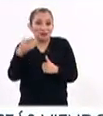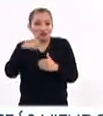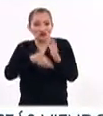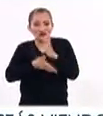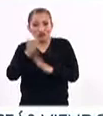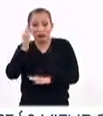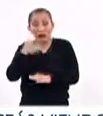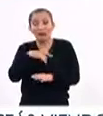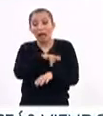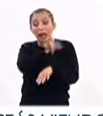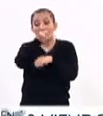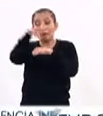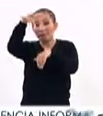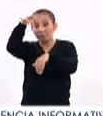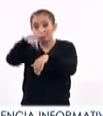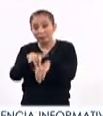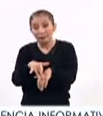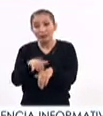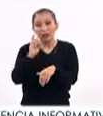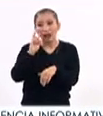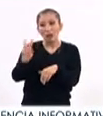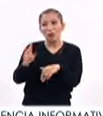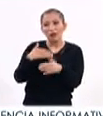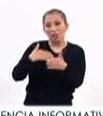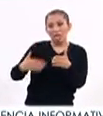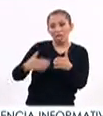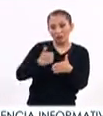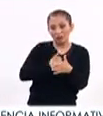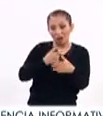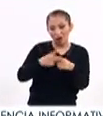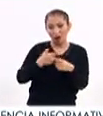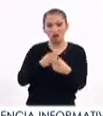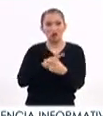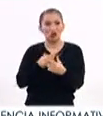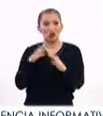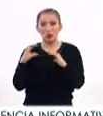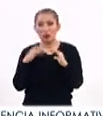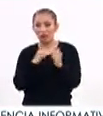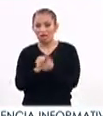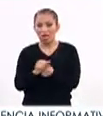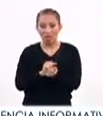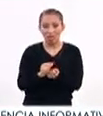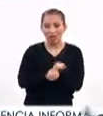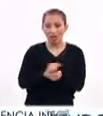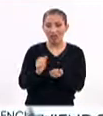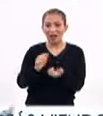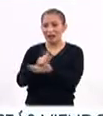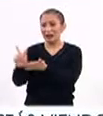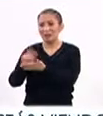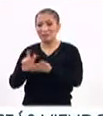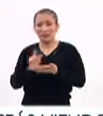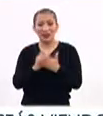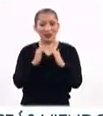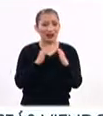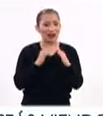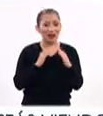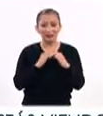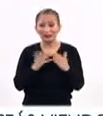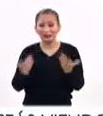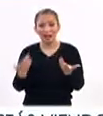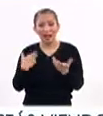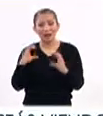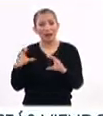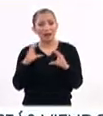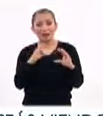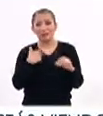Y luego llegando allá, el poder cocinarme, cuidarme yo sola, lavarme, limpiar toda la casa, pues